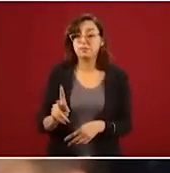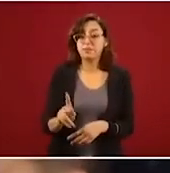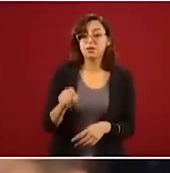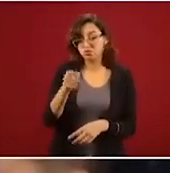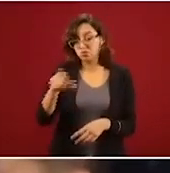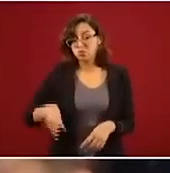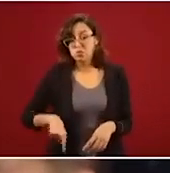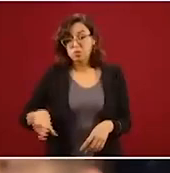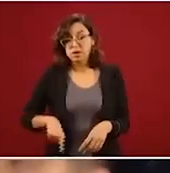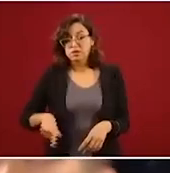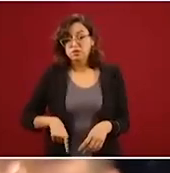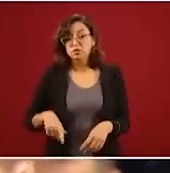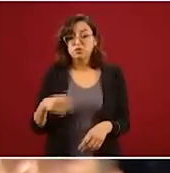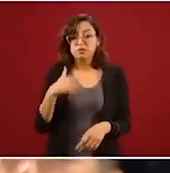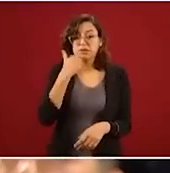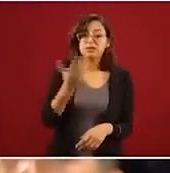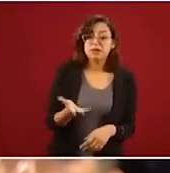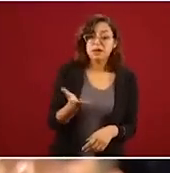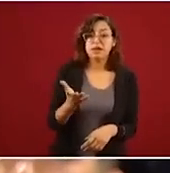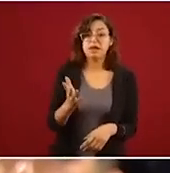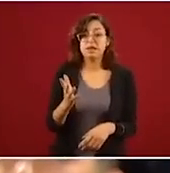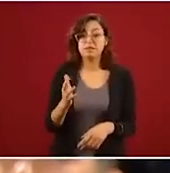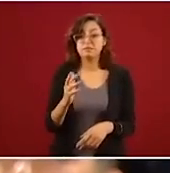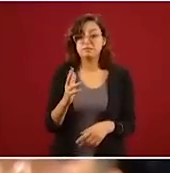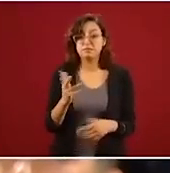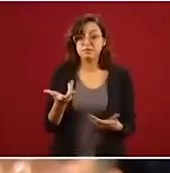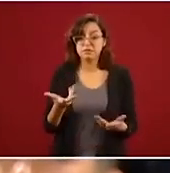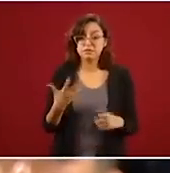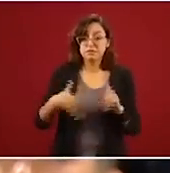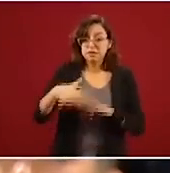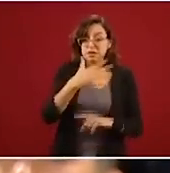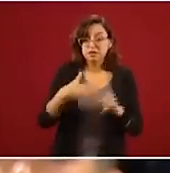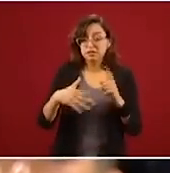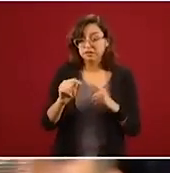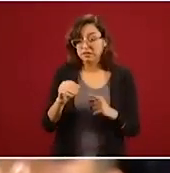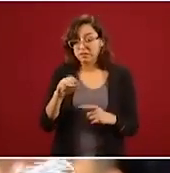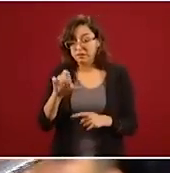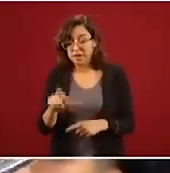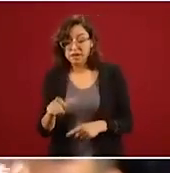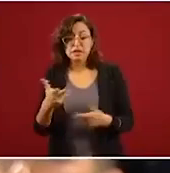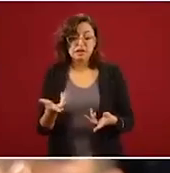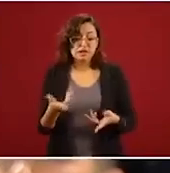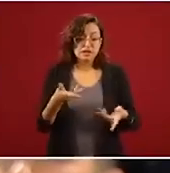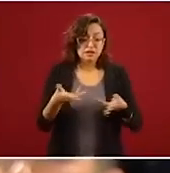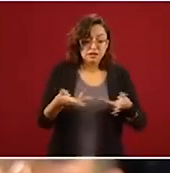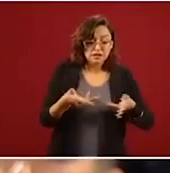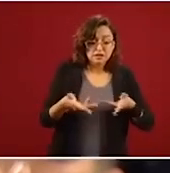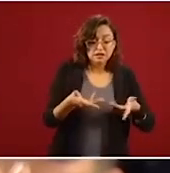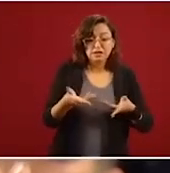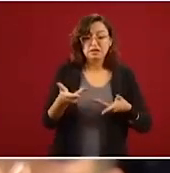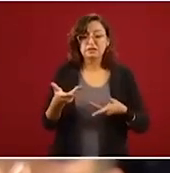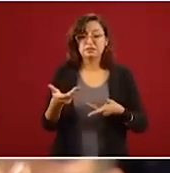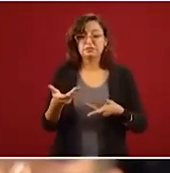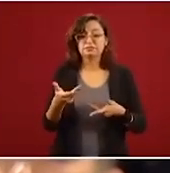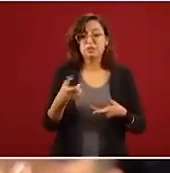de su gobierno, señor presidente, para mejorar esa condición con el Tratado de Comercio y no solamente con Estados Unidos, está